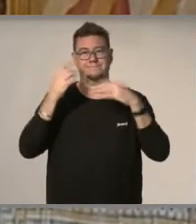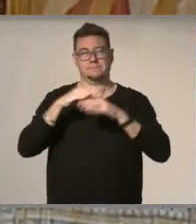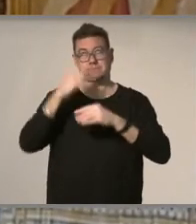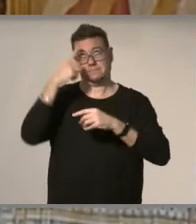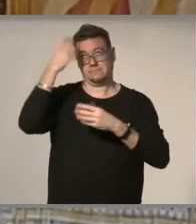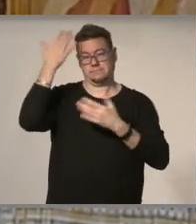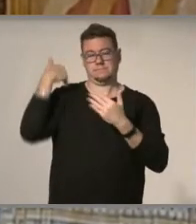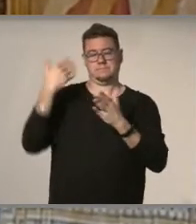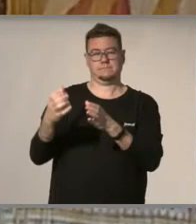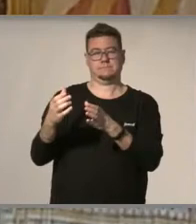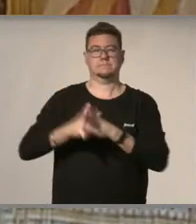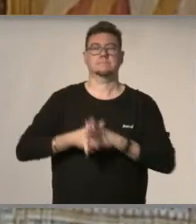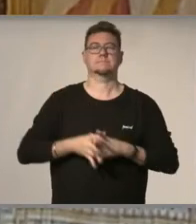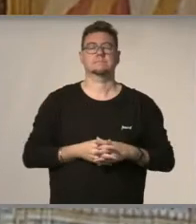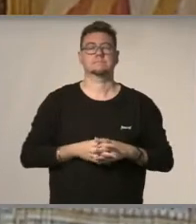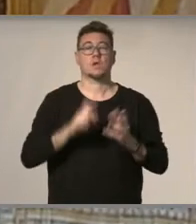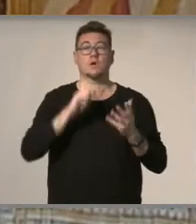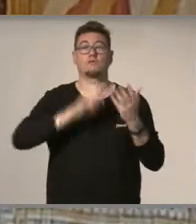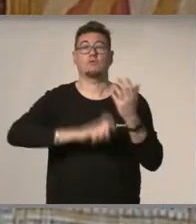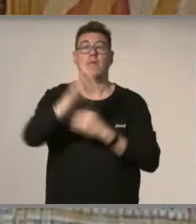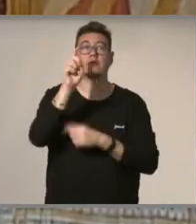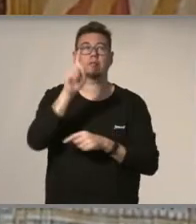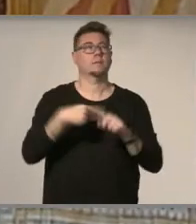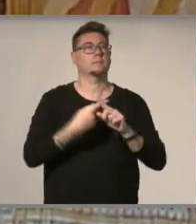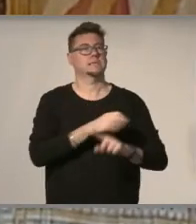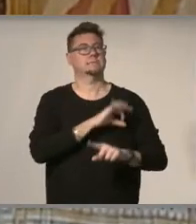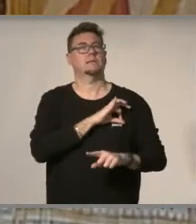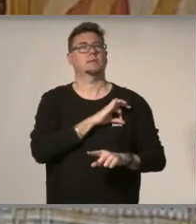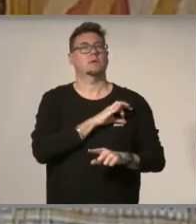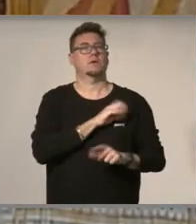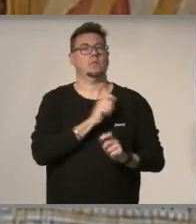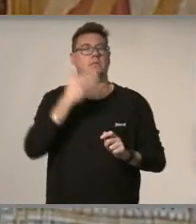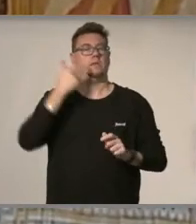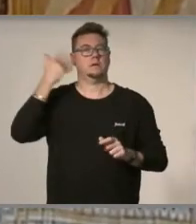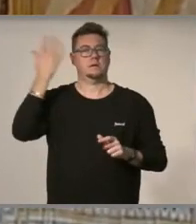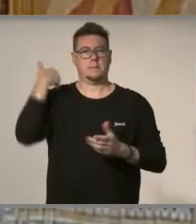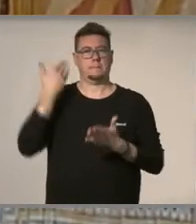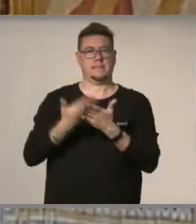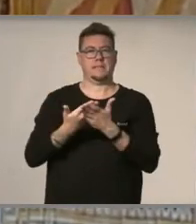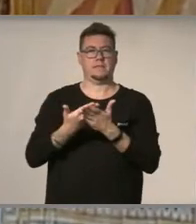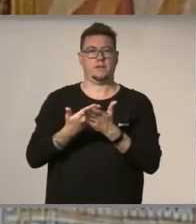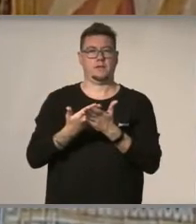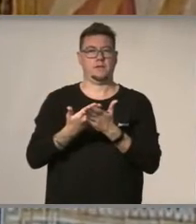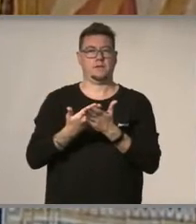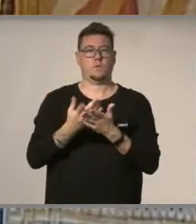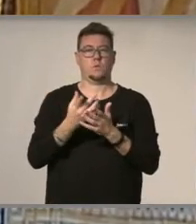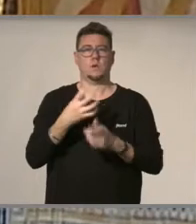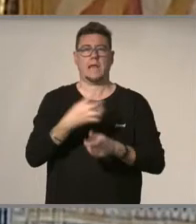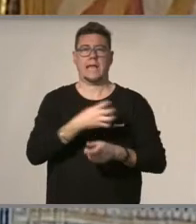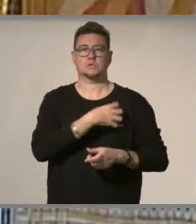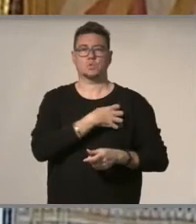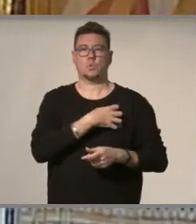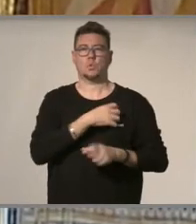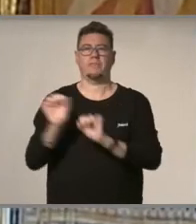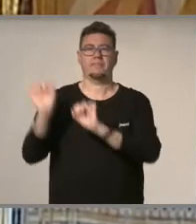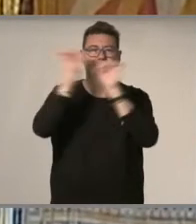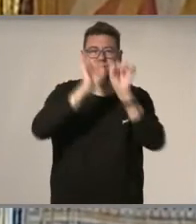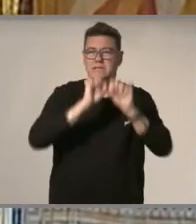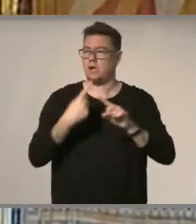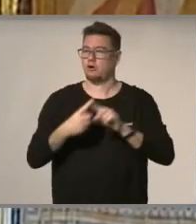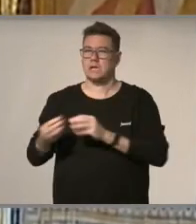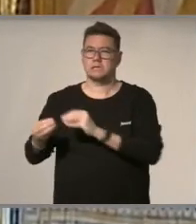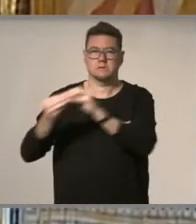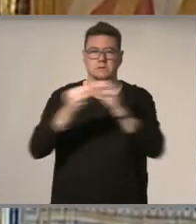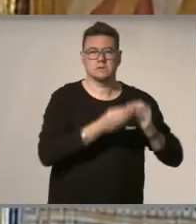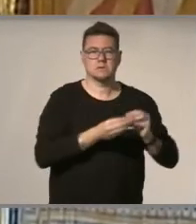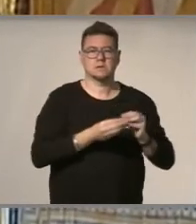Esta fundación y este premio honran aquella petición, un escudo en defensa de lo que nos une y contra